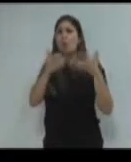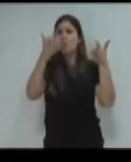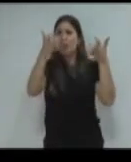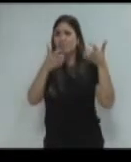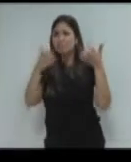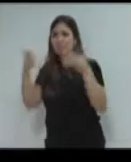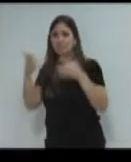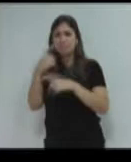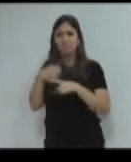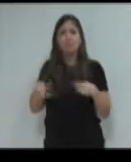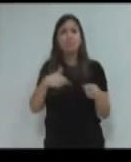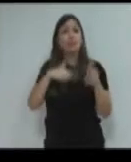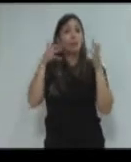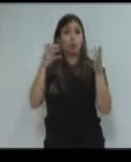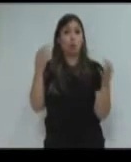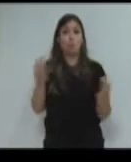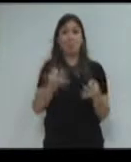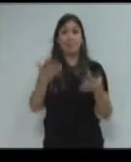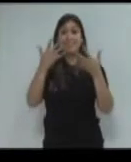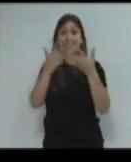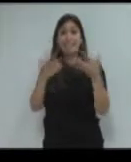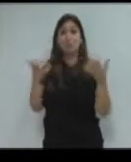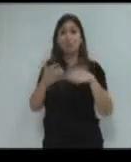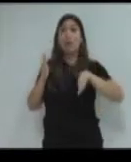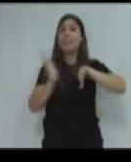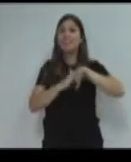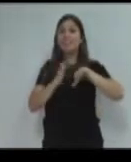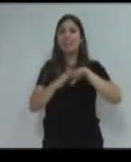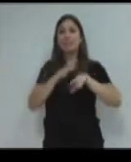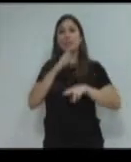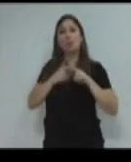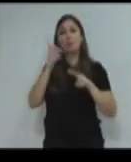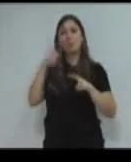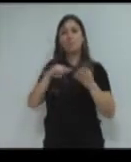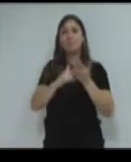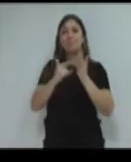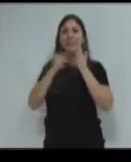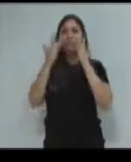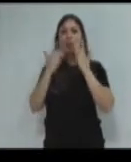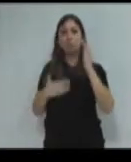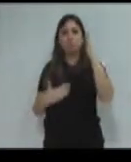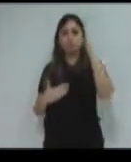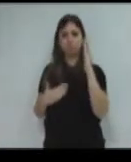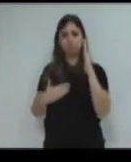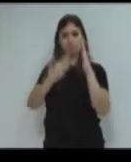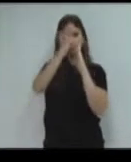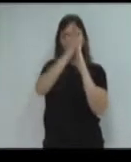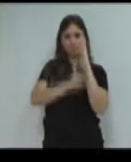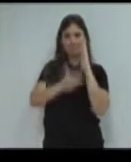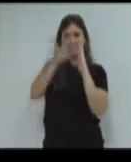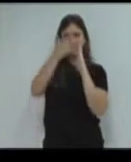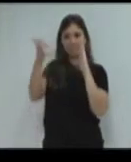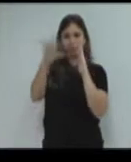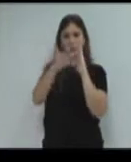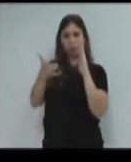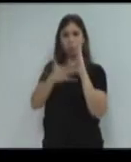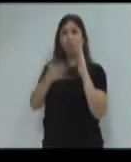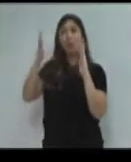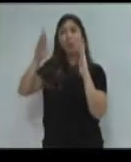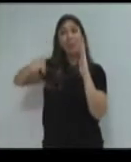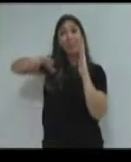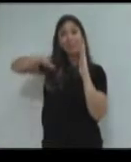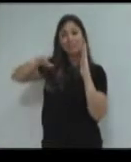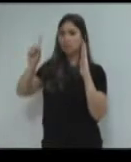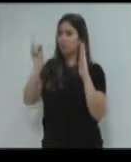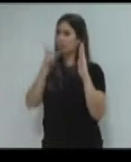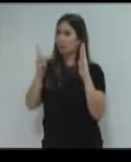se recomienda que el texto esté justificado a la izquierda, lo que se denomina técnicamente que el texto esté en bandera, para que la separación entre